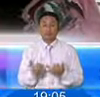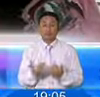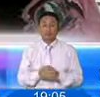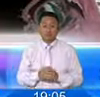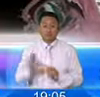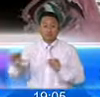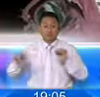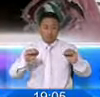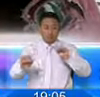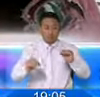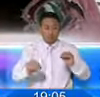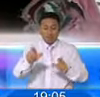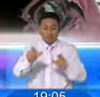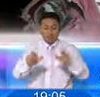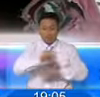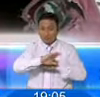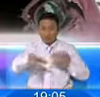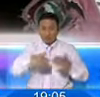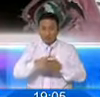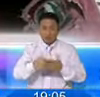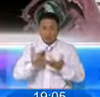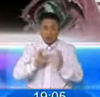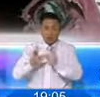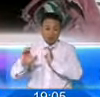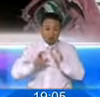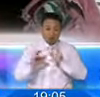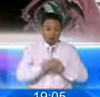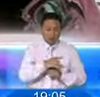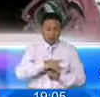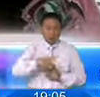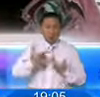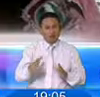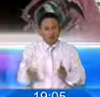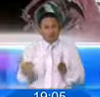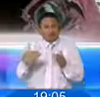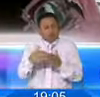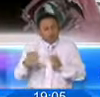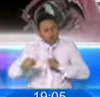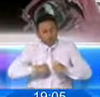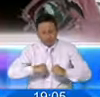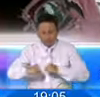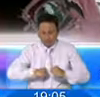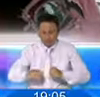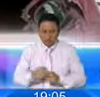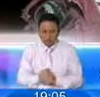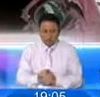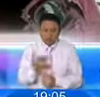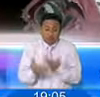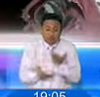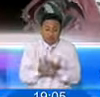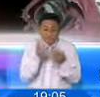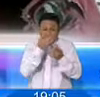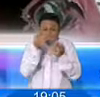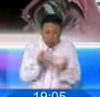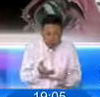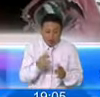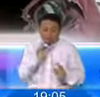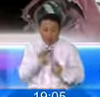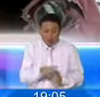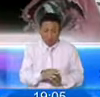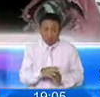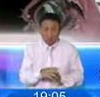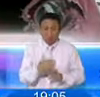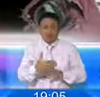a todos los actores de la comunicación a realizar un esfuerzo por dejar de lado prejuicios, estereotipos que en